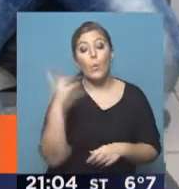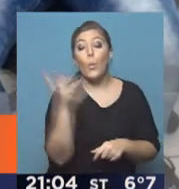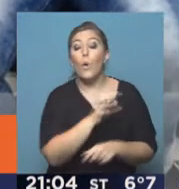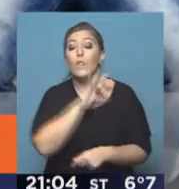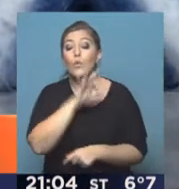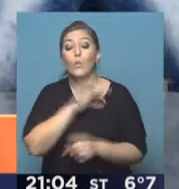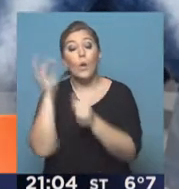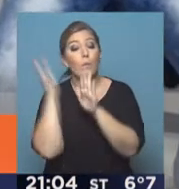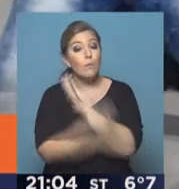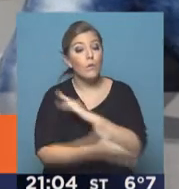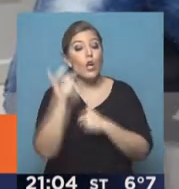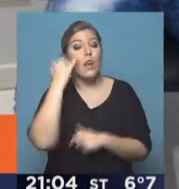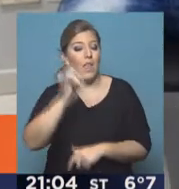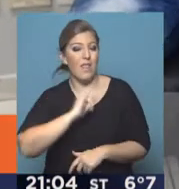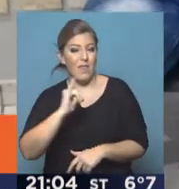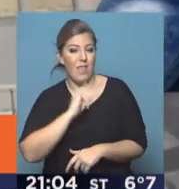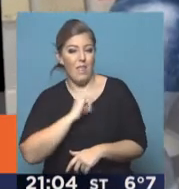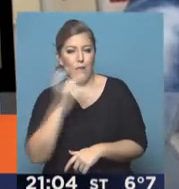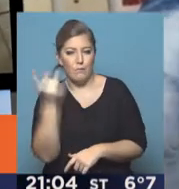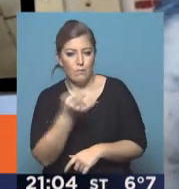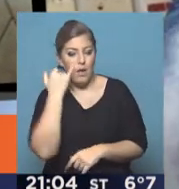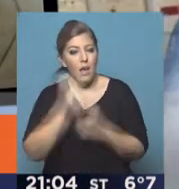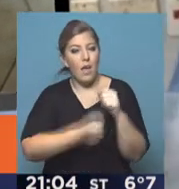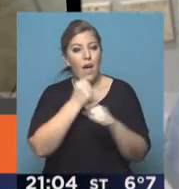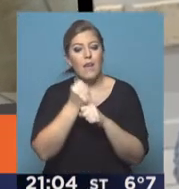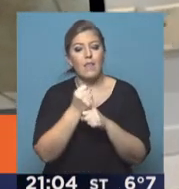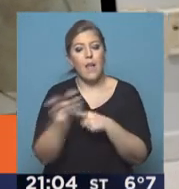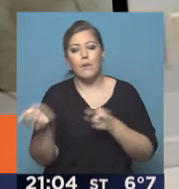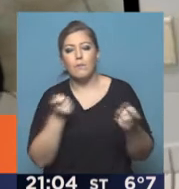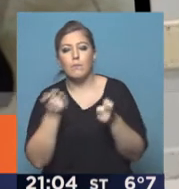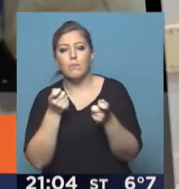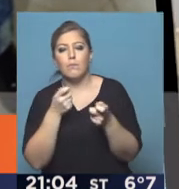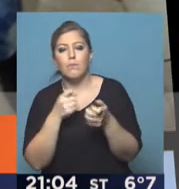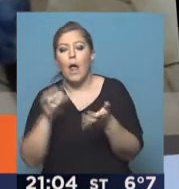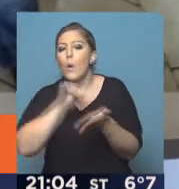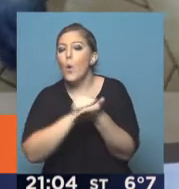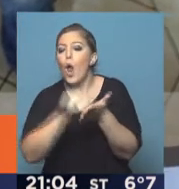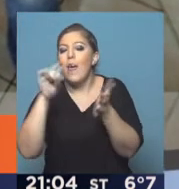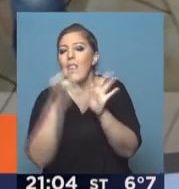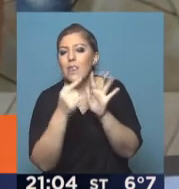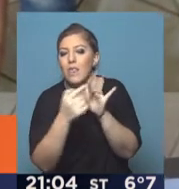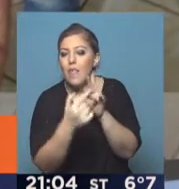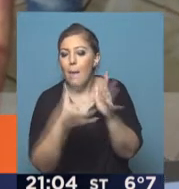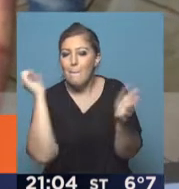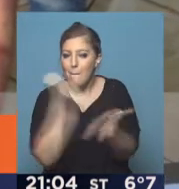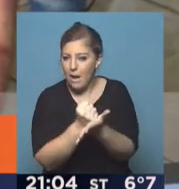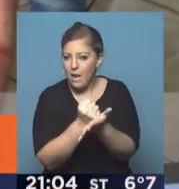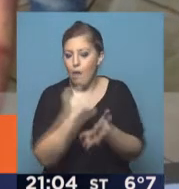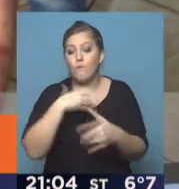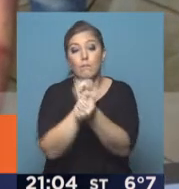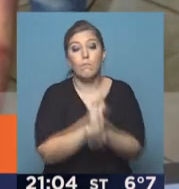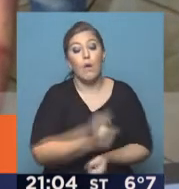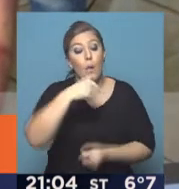prófugo con una identidad apócrifa y hasta con maniobras para borrar sus huellas dactilares fue detenido esta madrugada en foz de